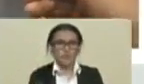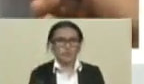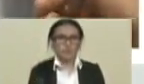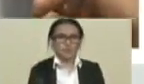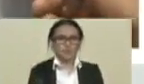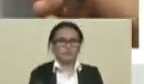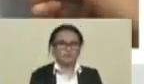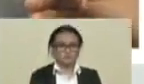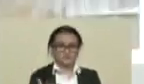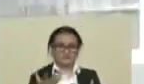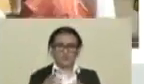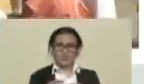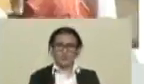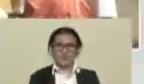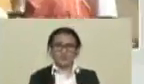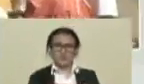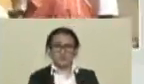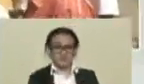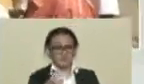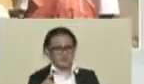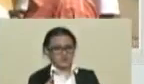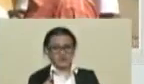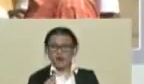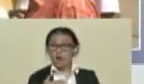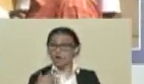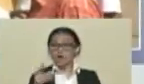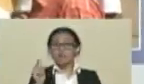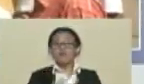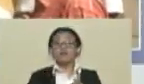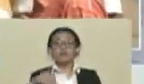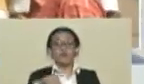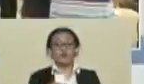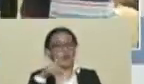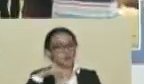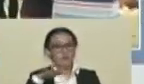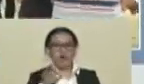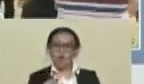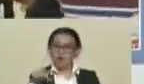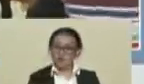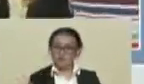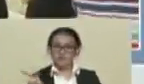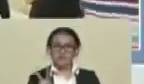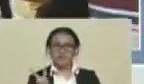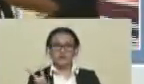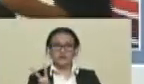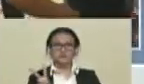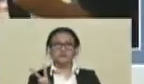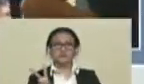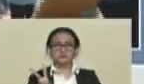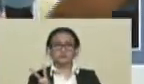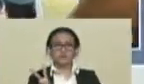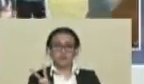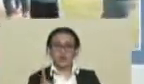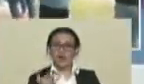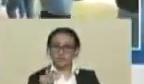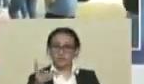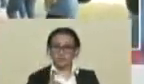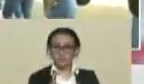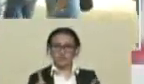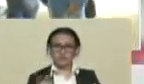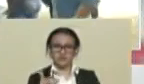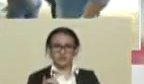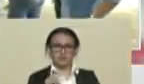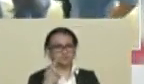órganos de seguridad a tratar de evitar el derecho a votar que tiene el pueblo. No, en Venezuela se profundiza la democracia. Lo